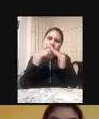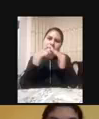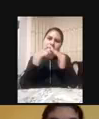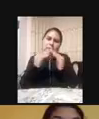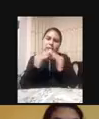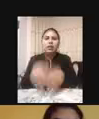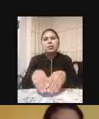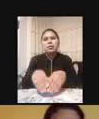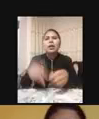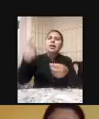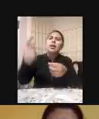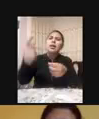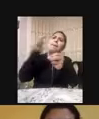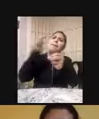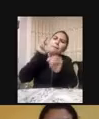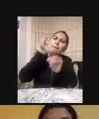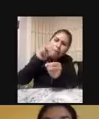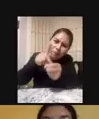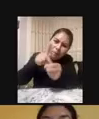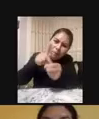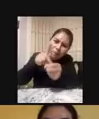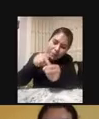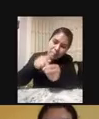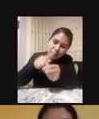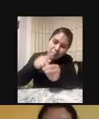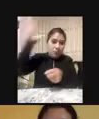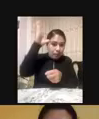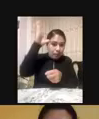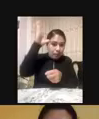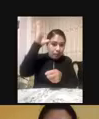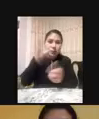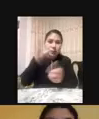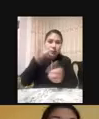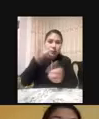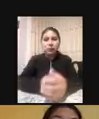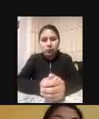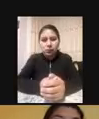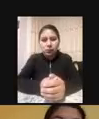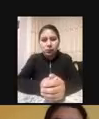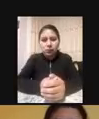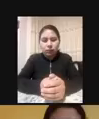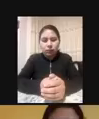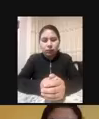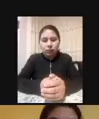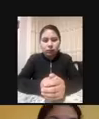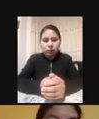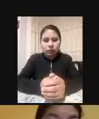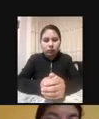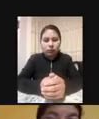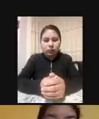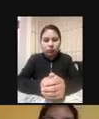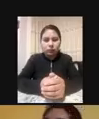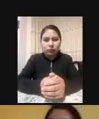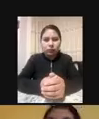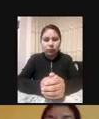familia, de los papás o de los responsables, en todo caso, para que puedan ir percibiendo de forma correcta este